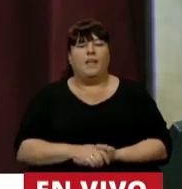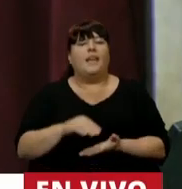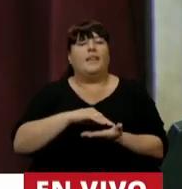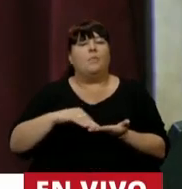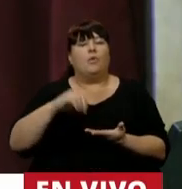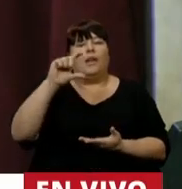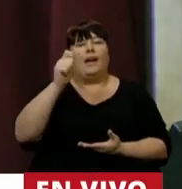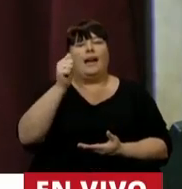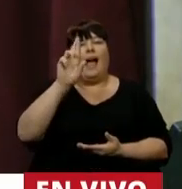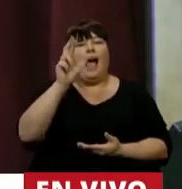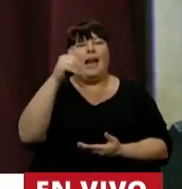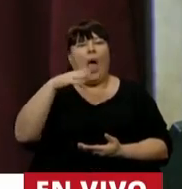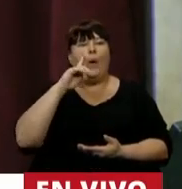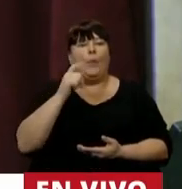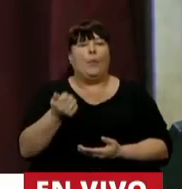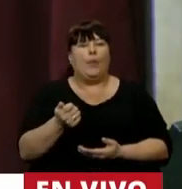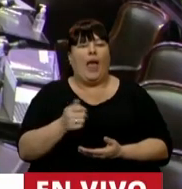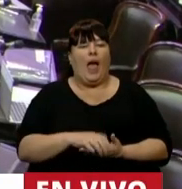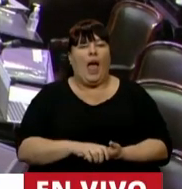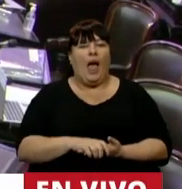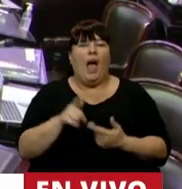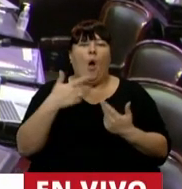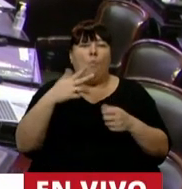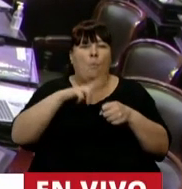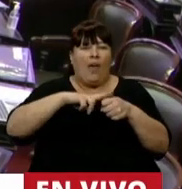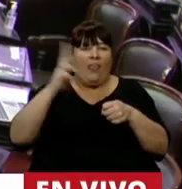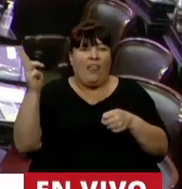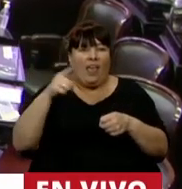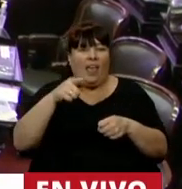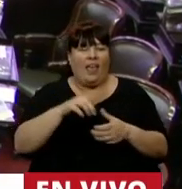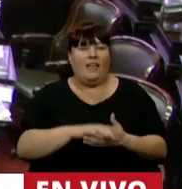Diputado Carambia, si se puede desmutear.